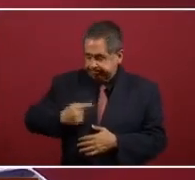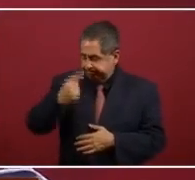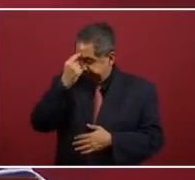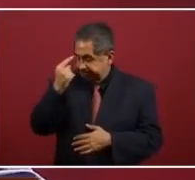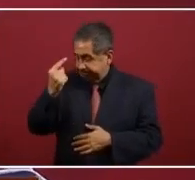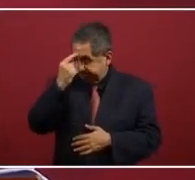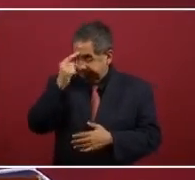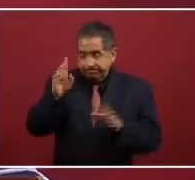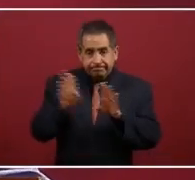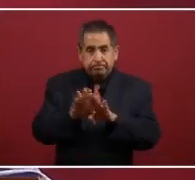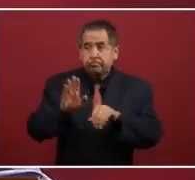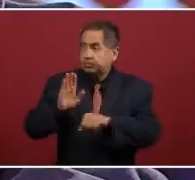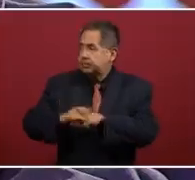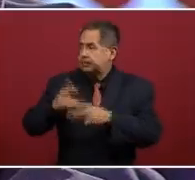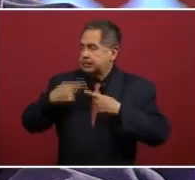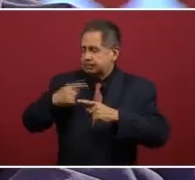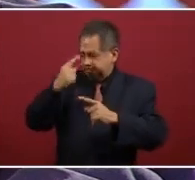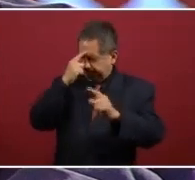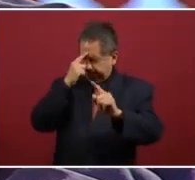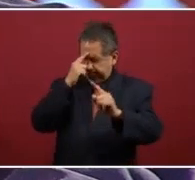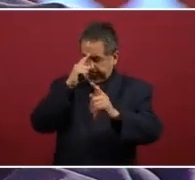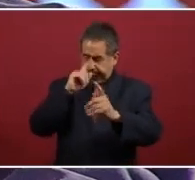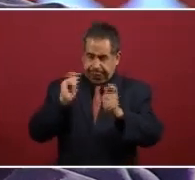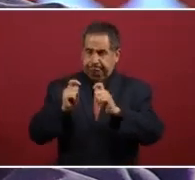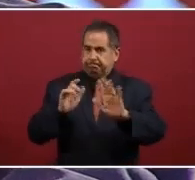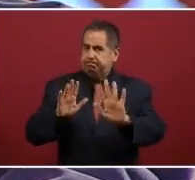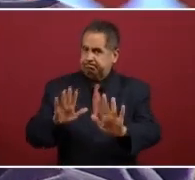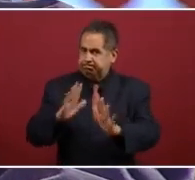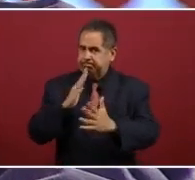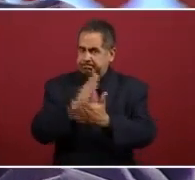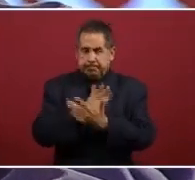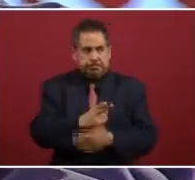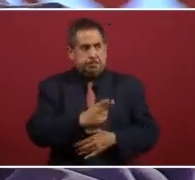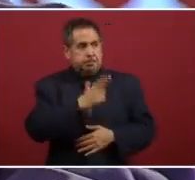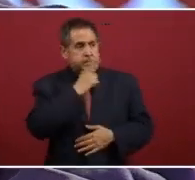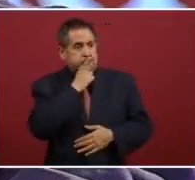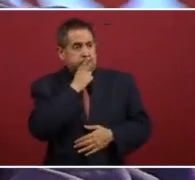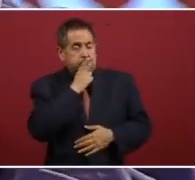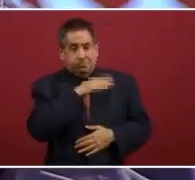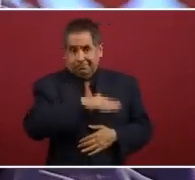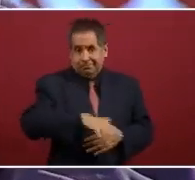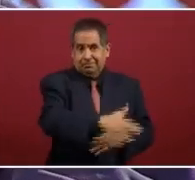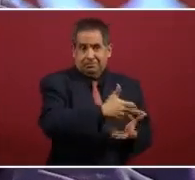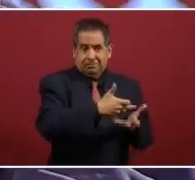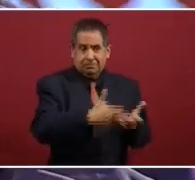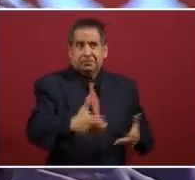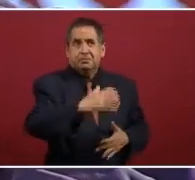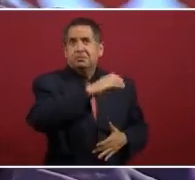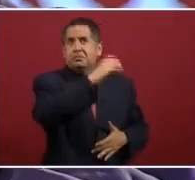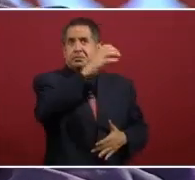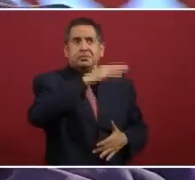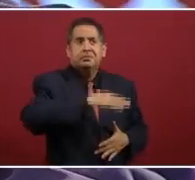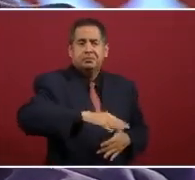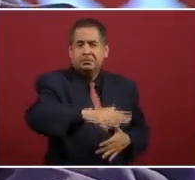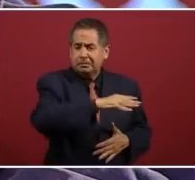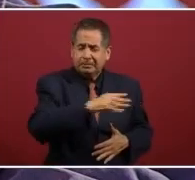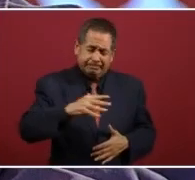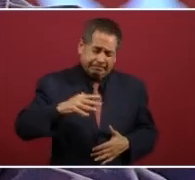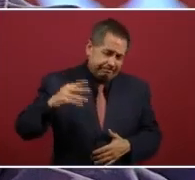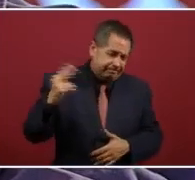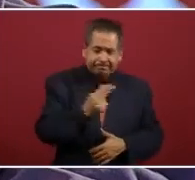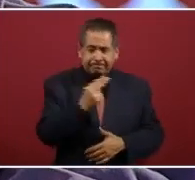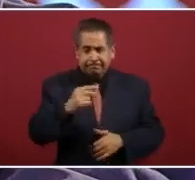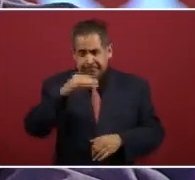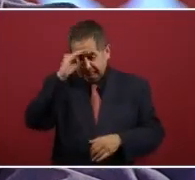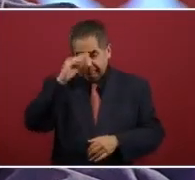con día a millones y millones de seres humanos en todo el mundo, nos permite visualizar de manera